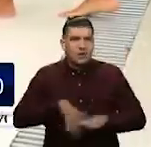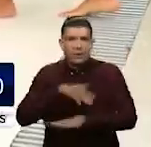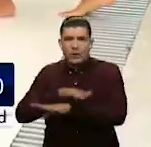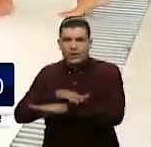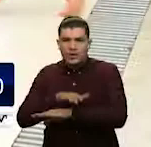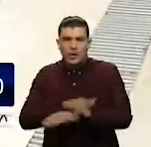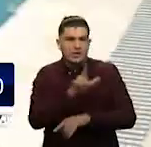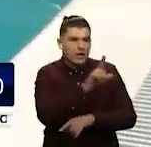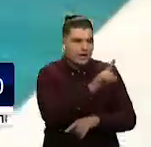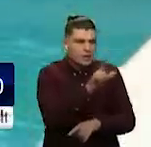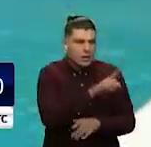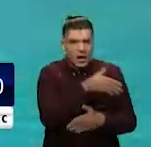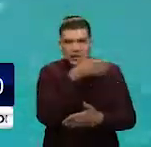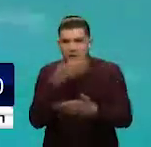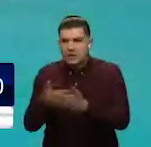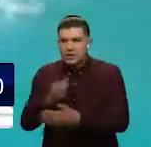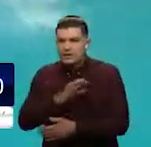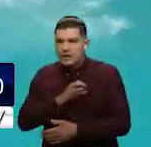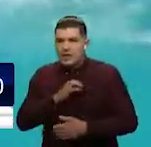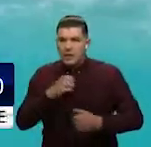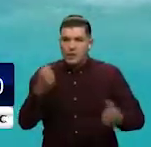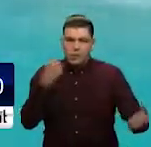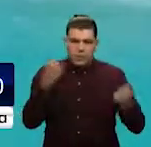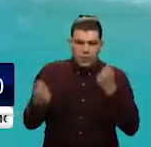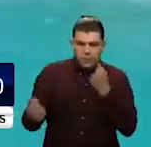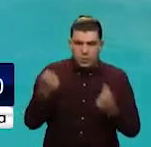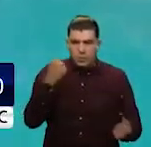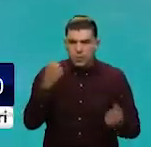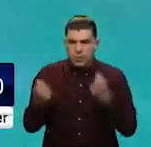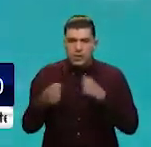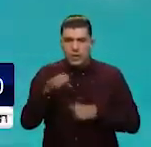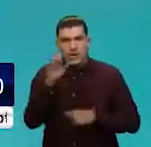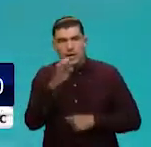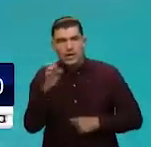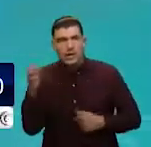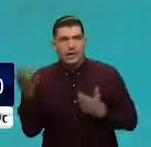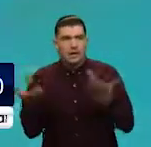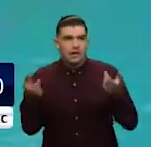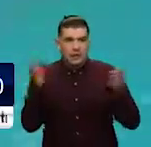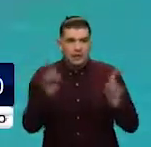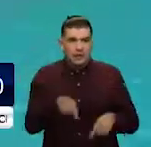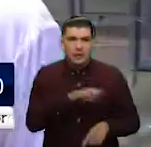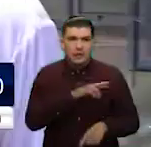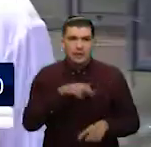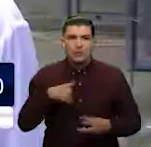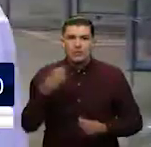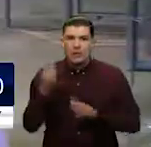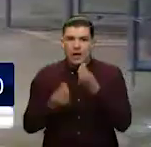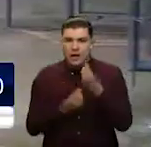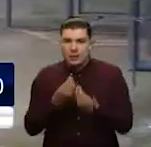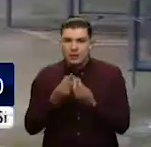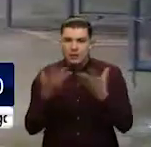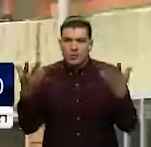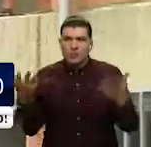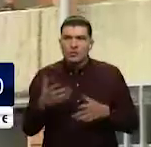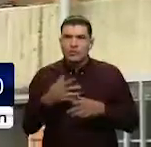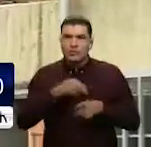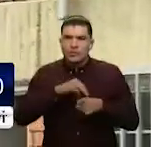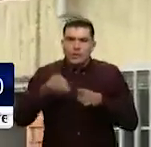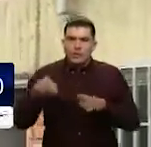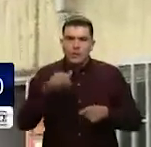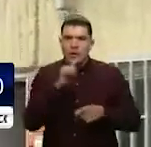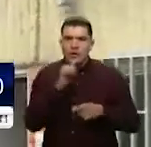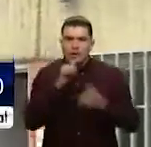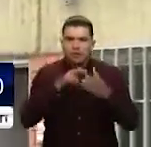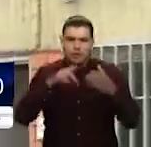a sábado jornada de gimnasio también estamos haciendo muchos metros en el agua este